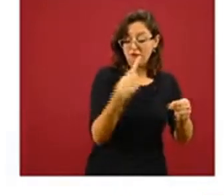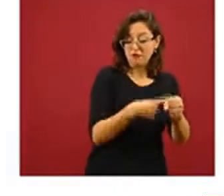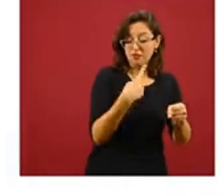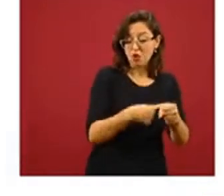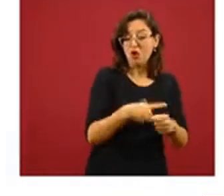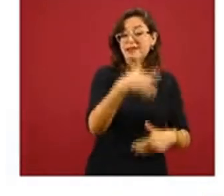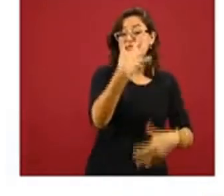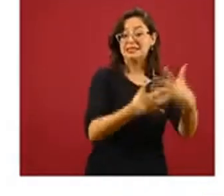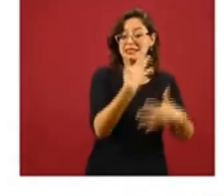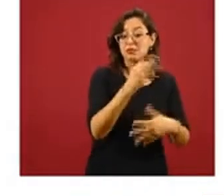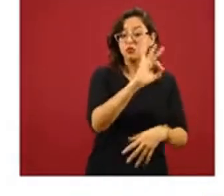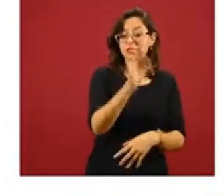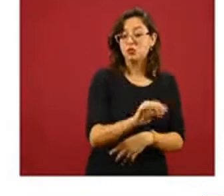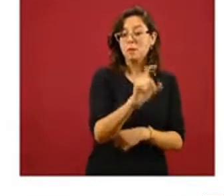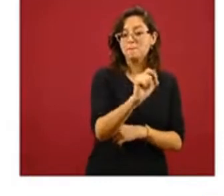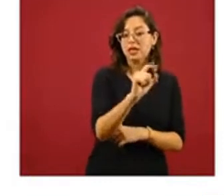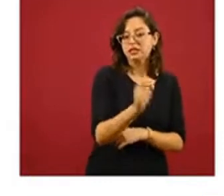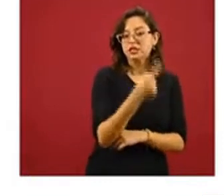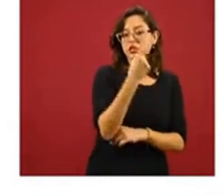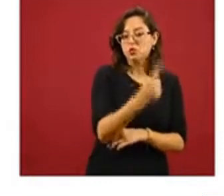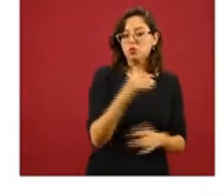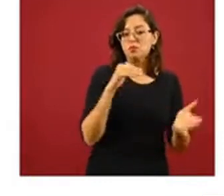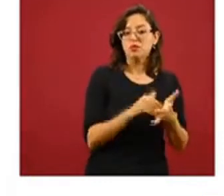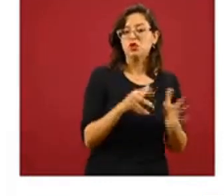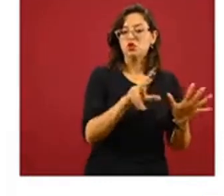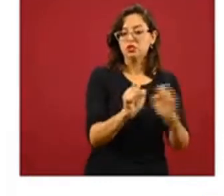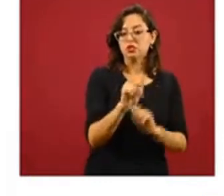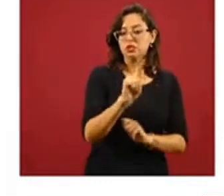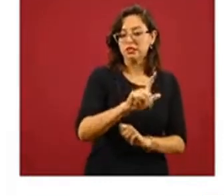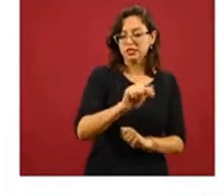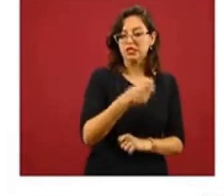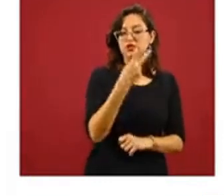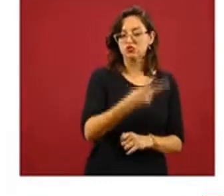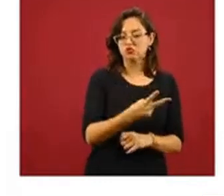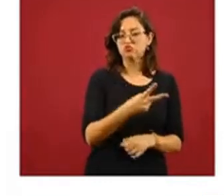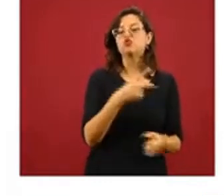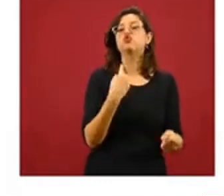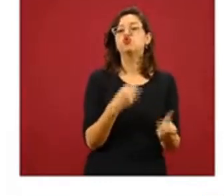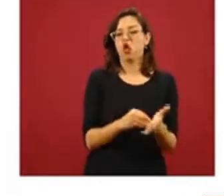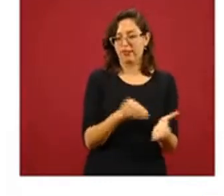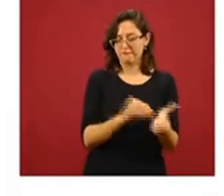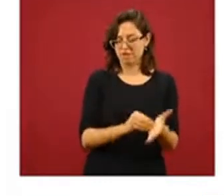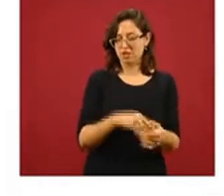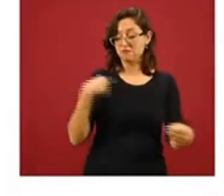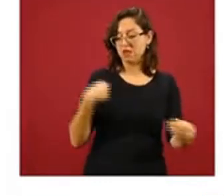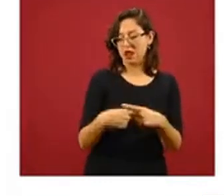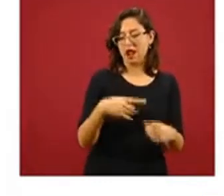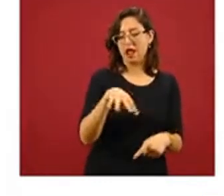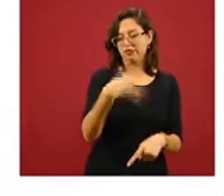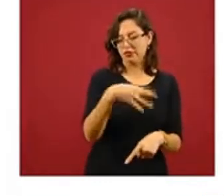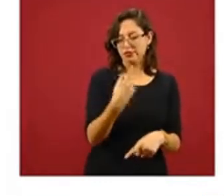21.872 personas, representan la epidemia activa en México. Así también hasta el momento son